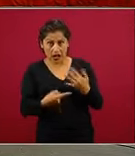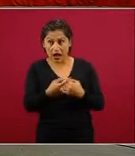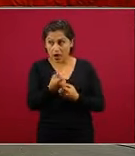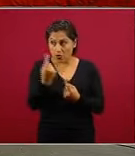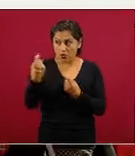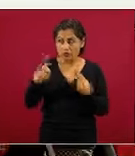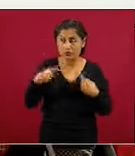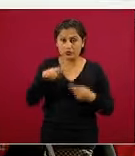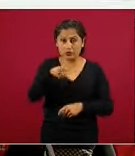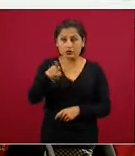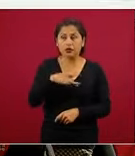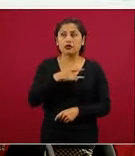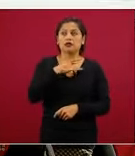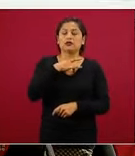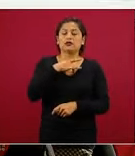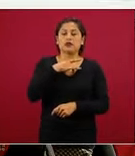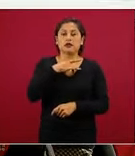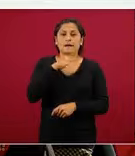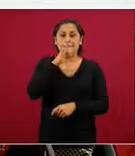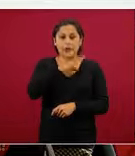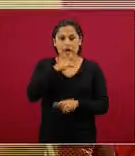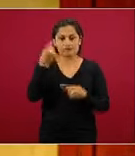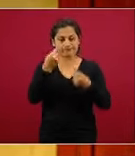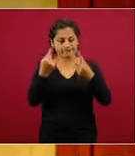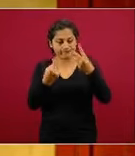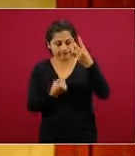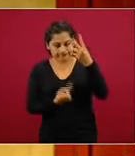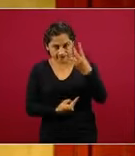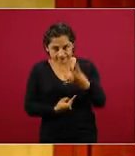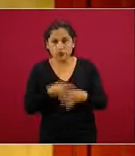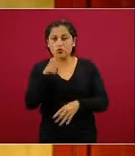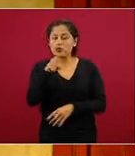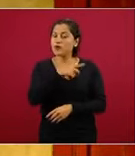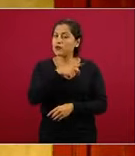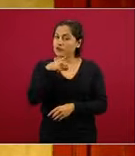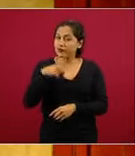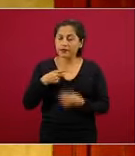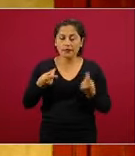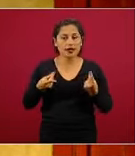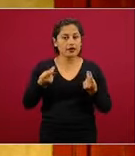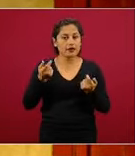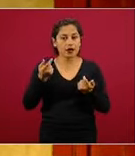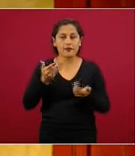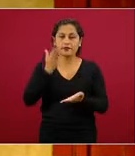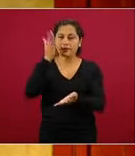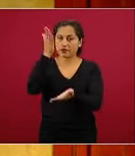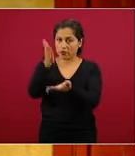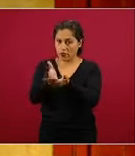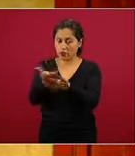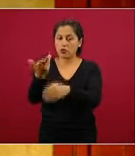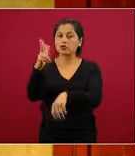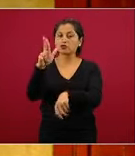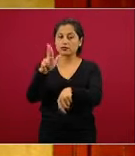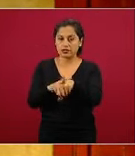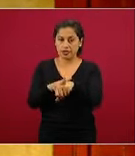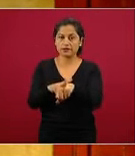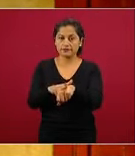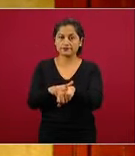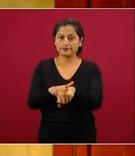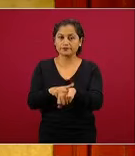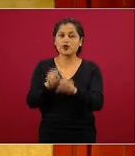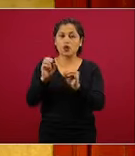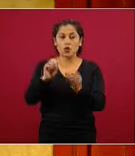síntomas, deben tener la conciencia de que es muy importante acudir lo más pronto posible a un hospital, a